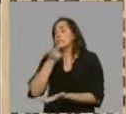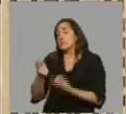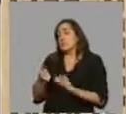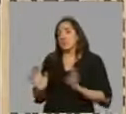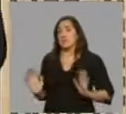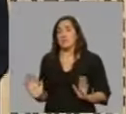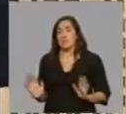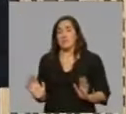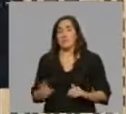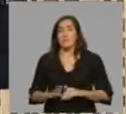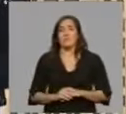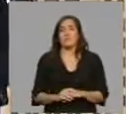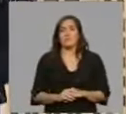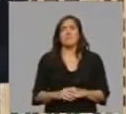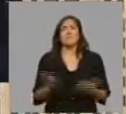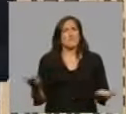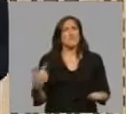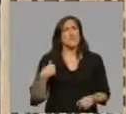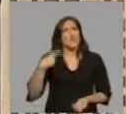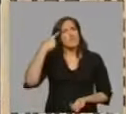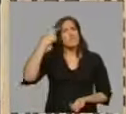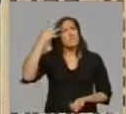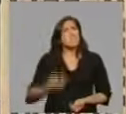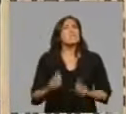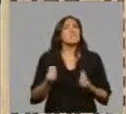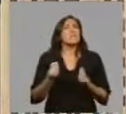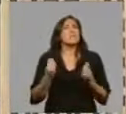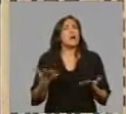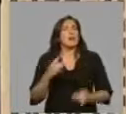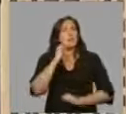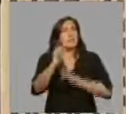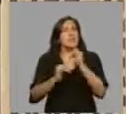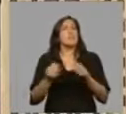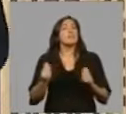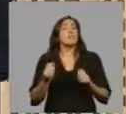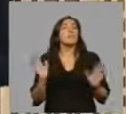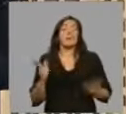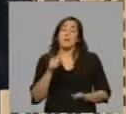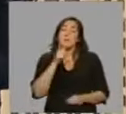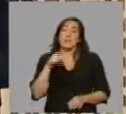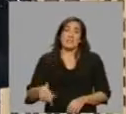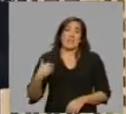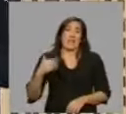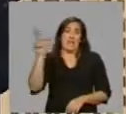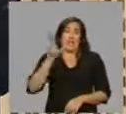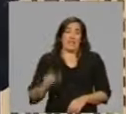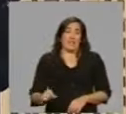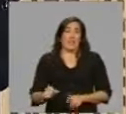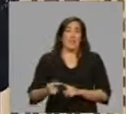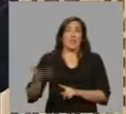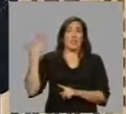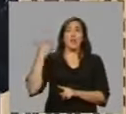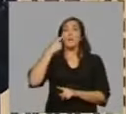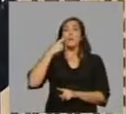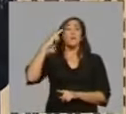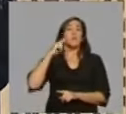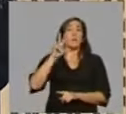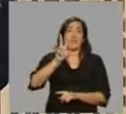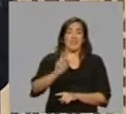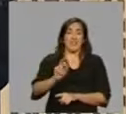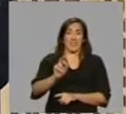pasa. Creo que en la República Argentina, desgraciadamente, desde